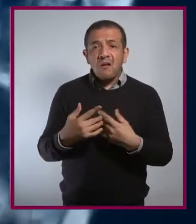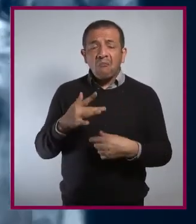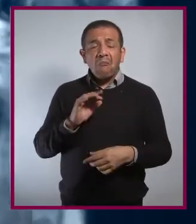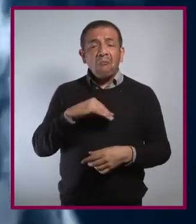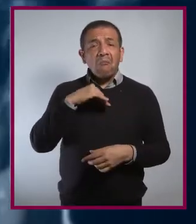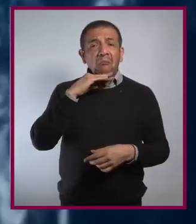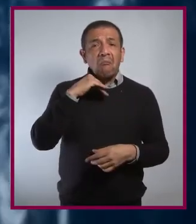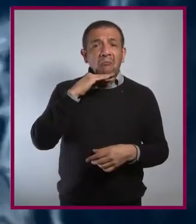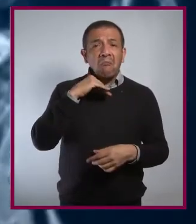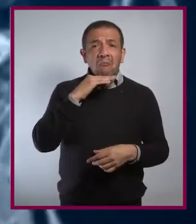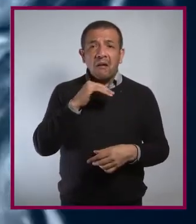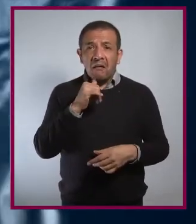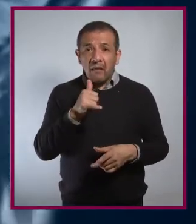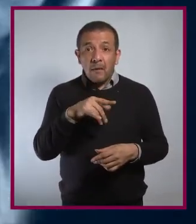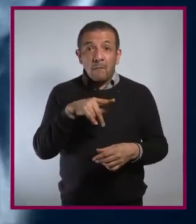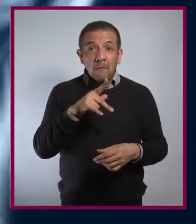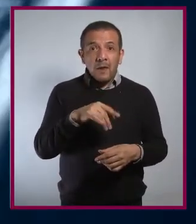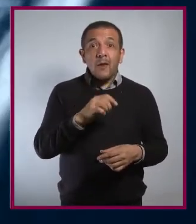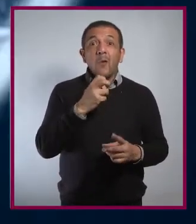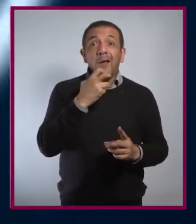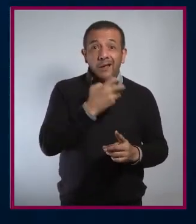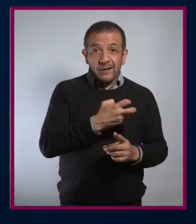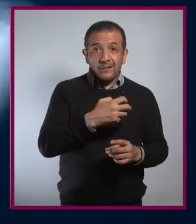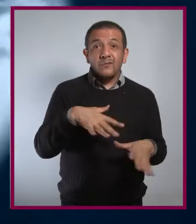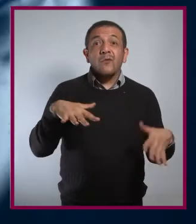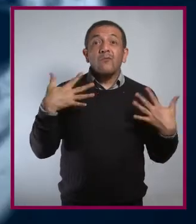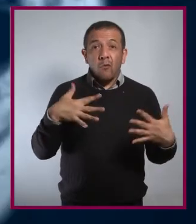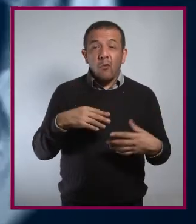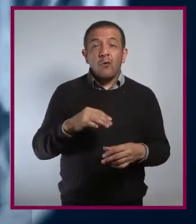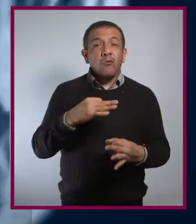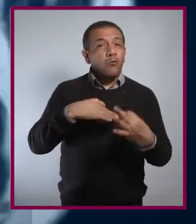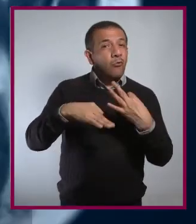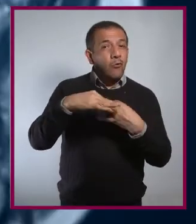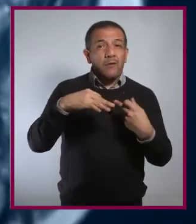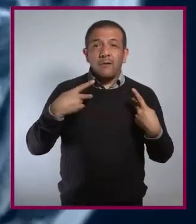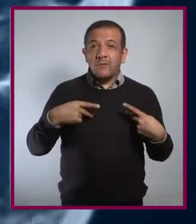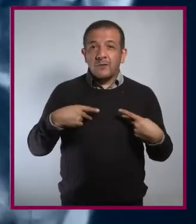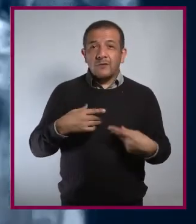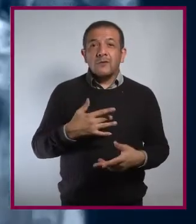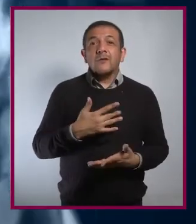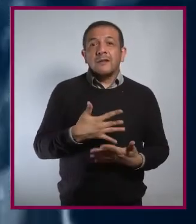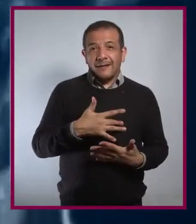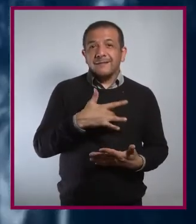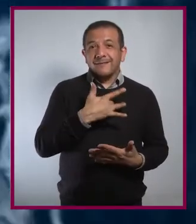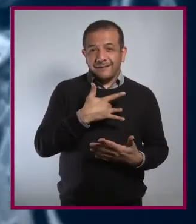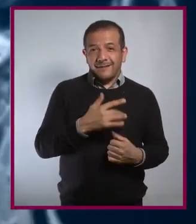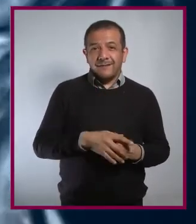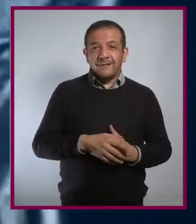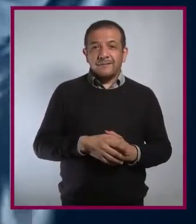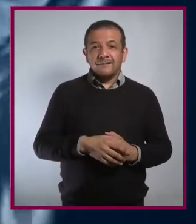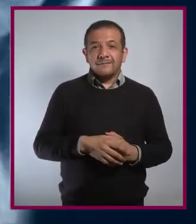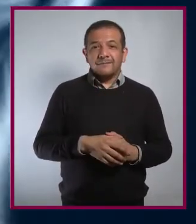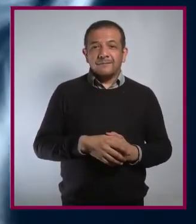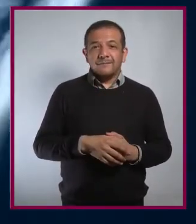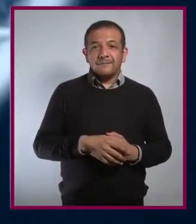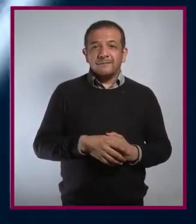no, pero al final es una sensación universal. Ay.